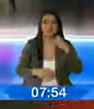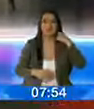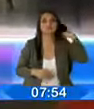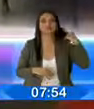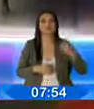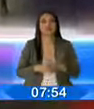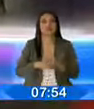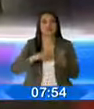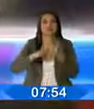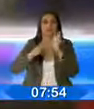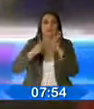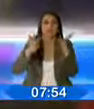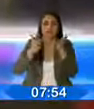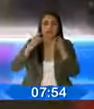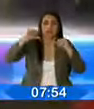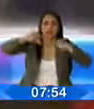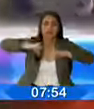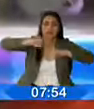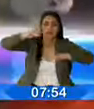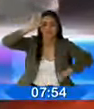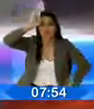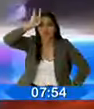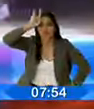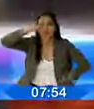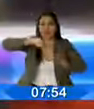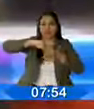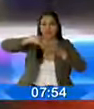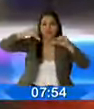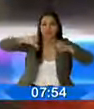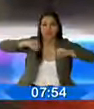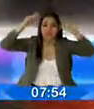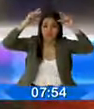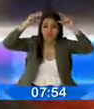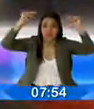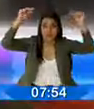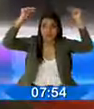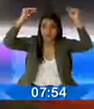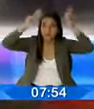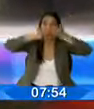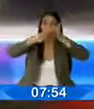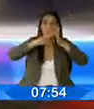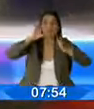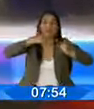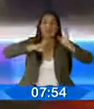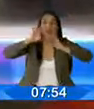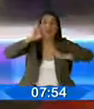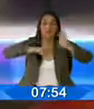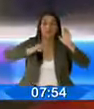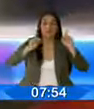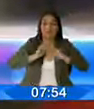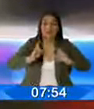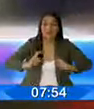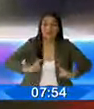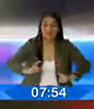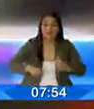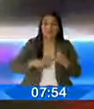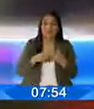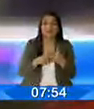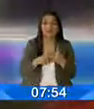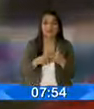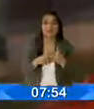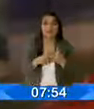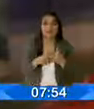todo lo que representa el mal. Los cachos representan los pecados que tenemos cada persona. Mientras más cachos,